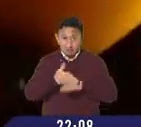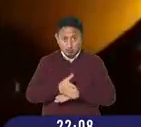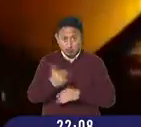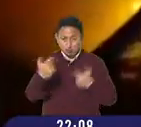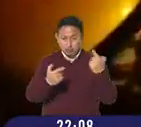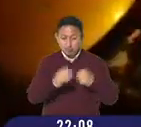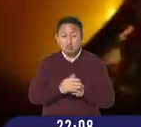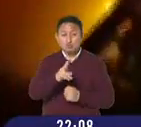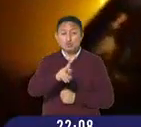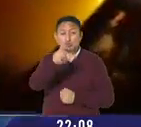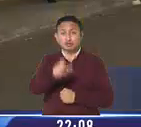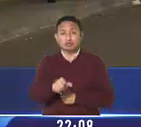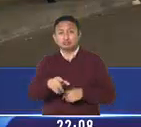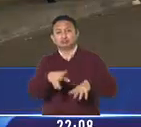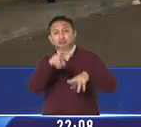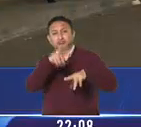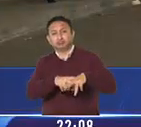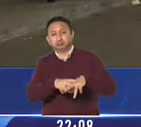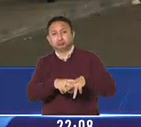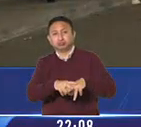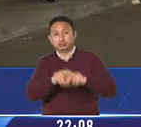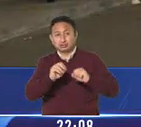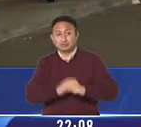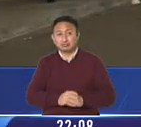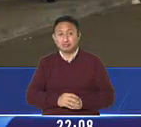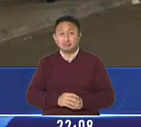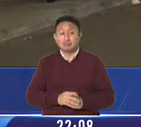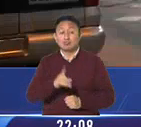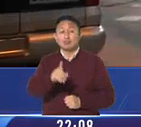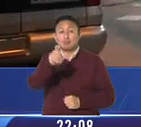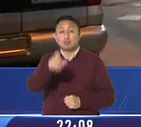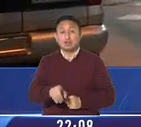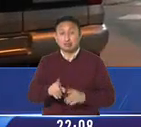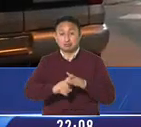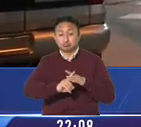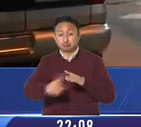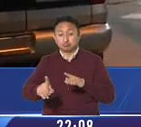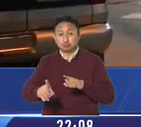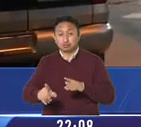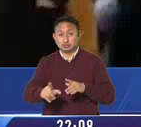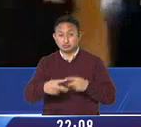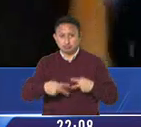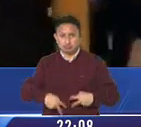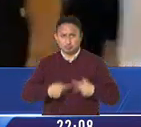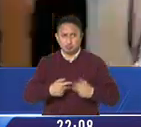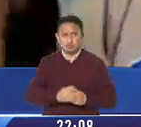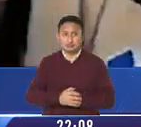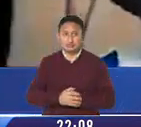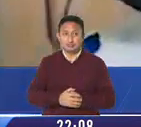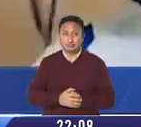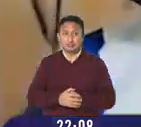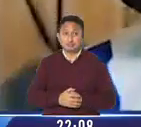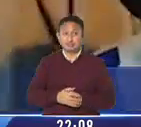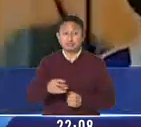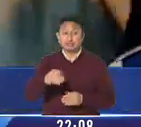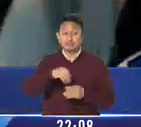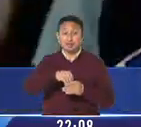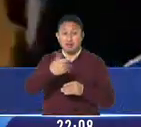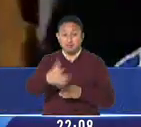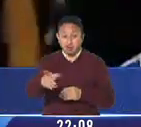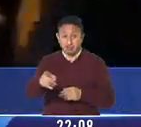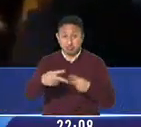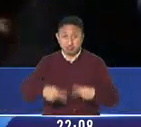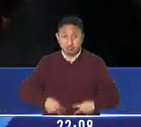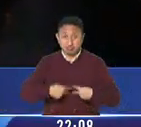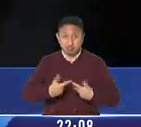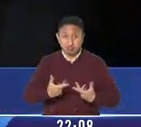ambas víctimas quedaron heridas, pero solo sobrevivió quien alcanzó a huir de sus victimarios. Está afuera, está mal, ese señor, pero está vivo todavía, bien